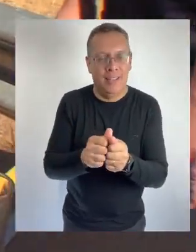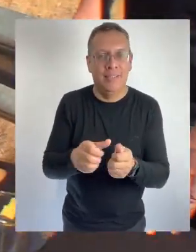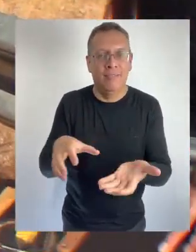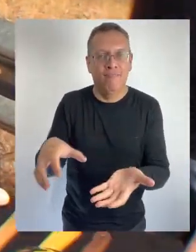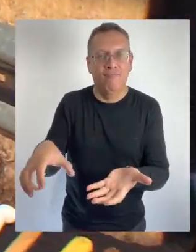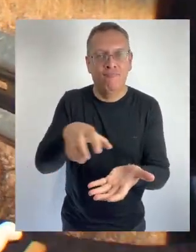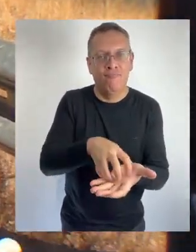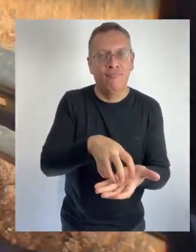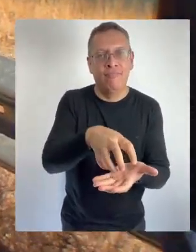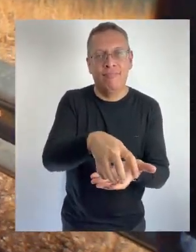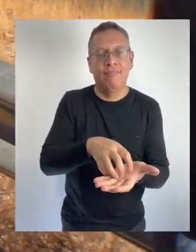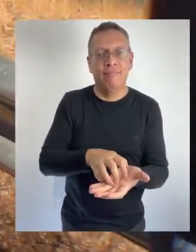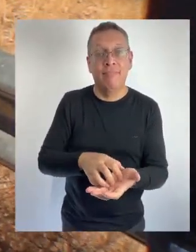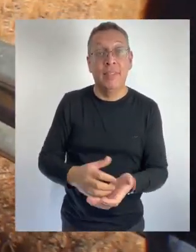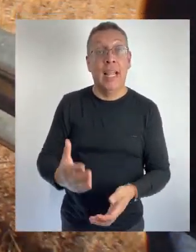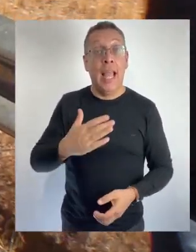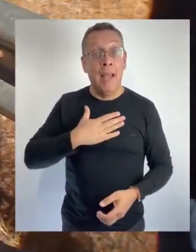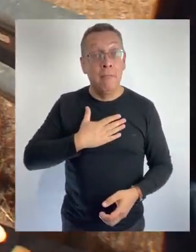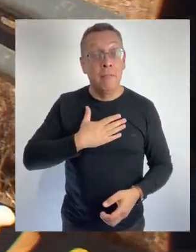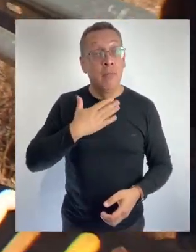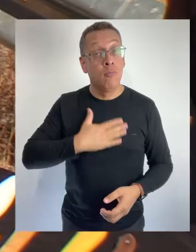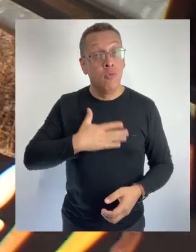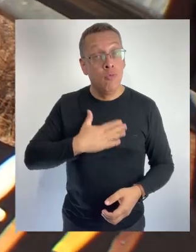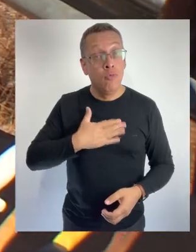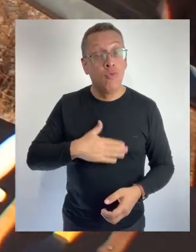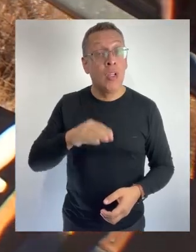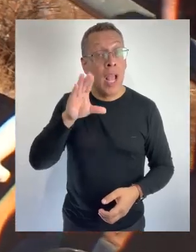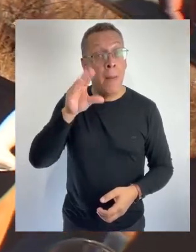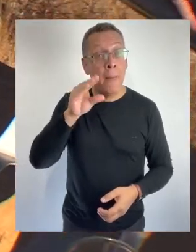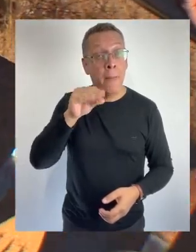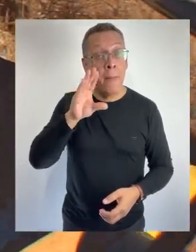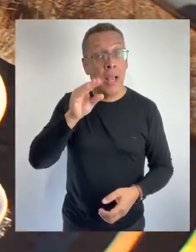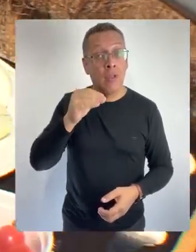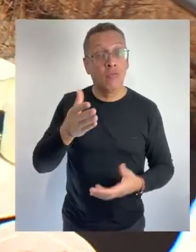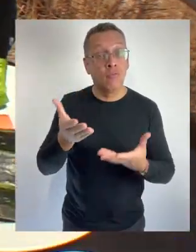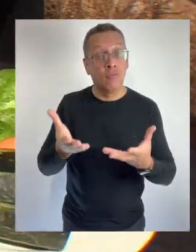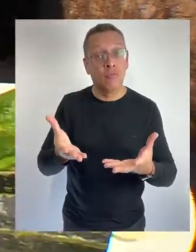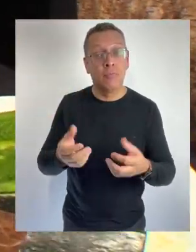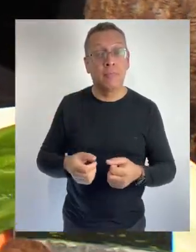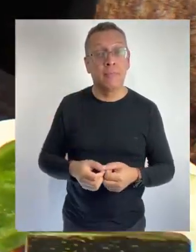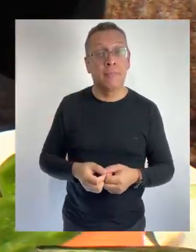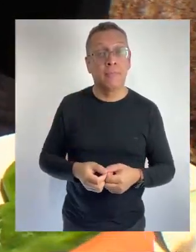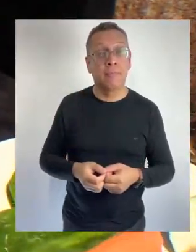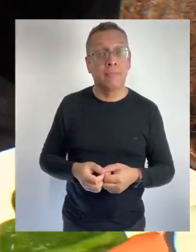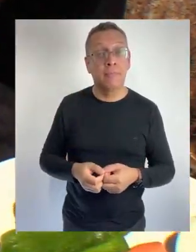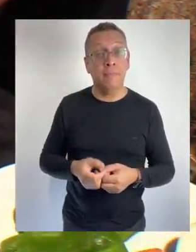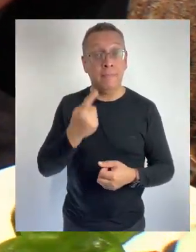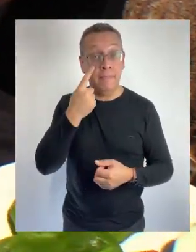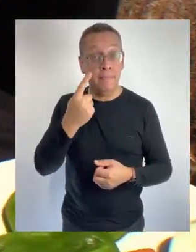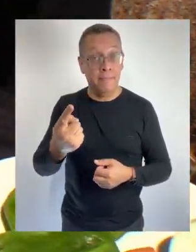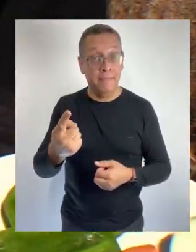pato, a mí me gustó le hacer